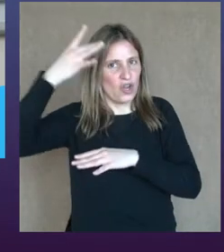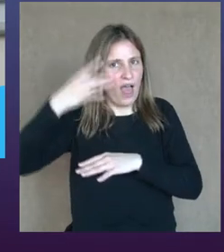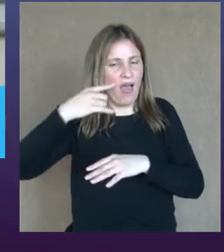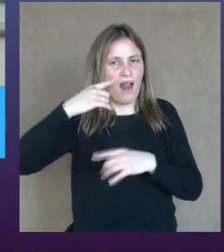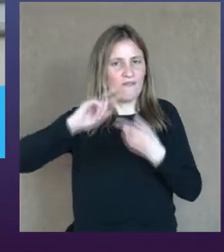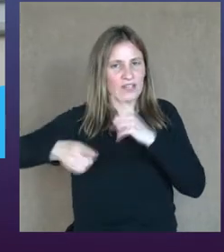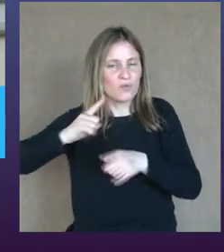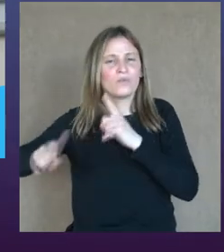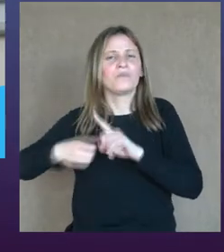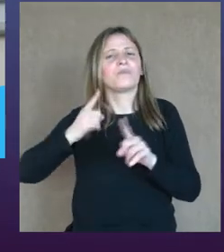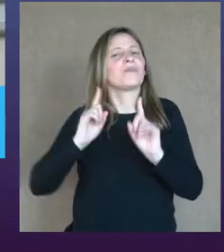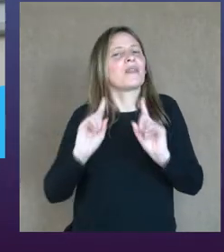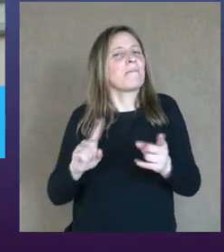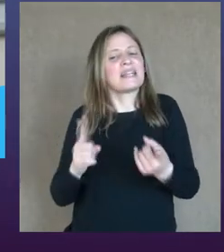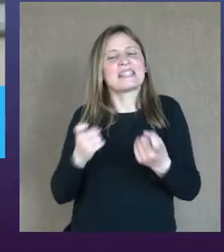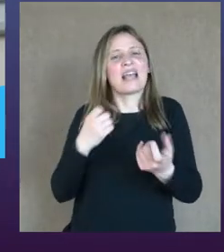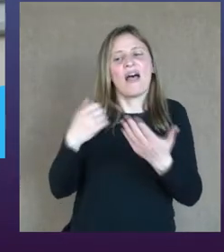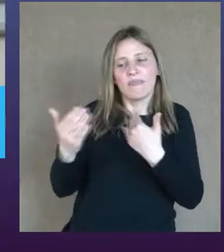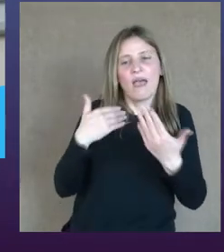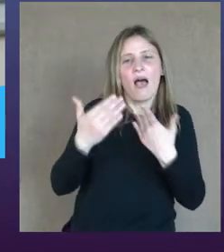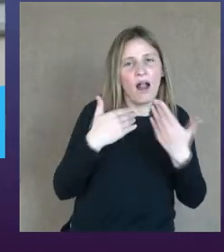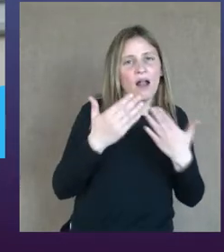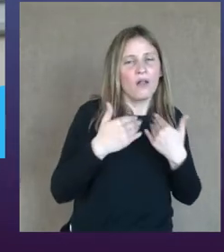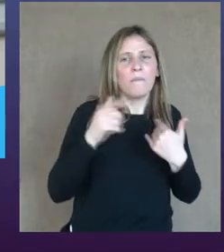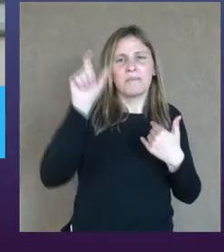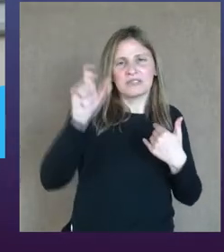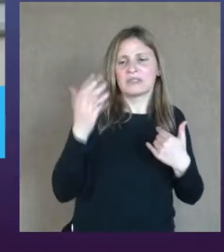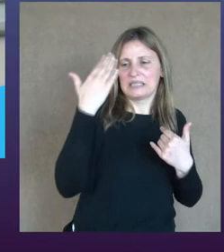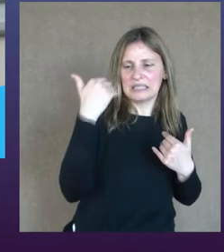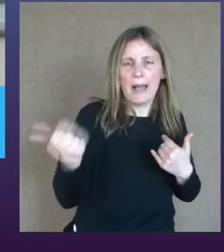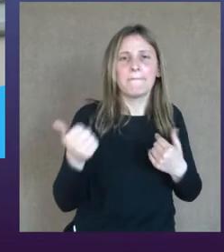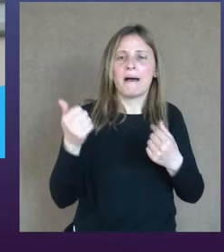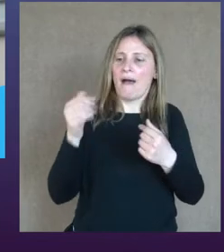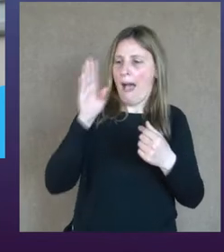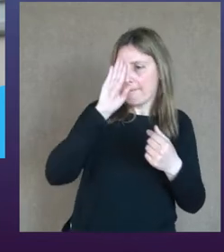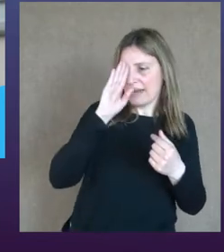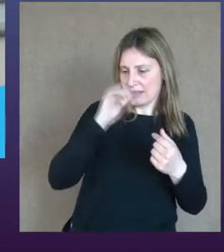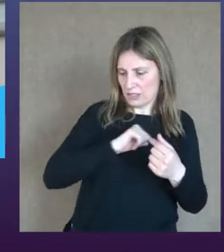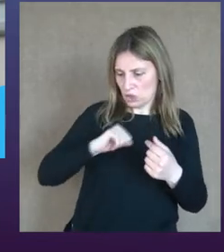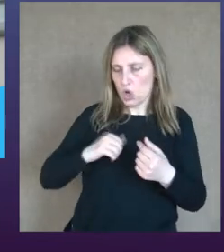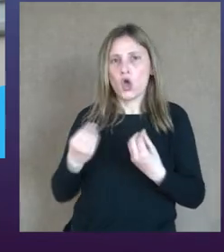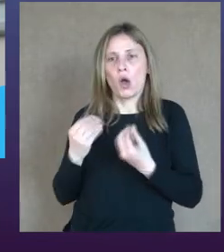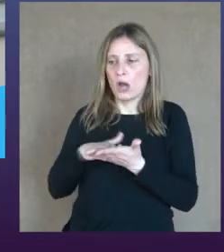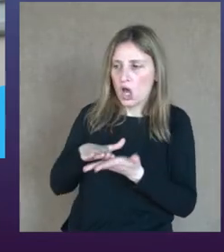tenemos que asumir también esto del el diálogo con quien nos llama para trabajar, aprender a negociar un contrato, aprender